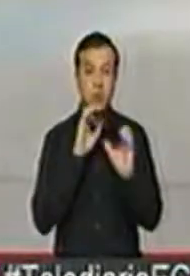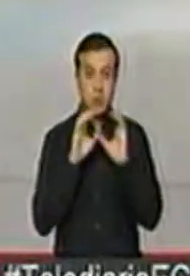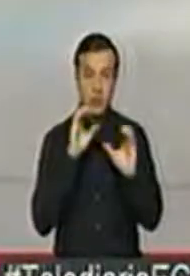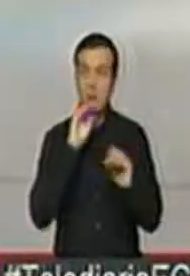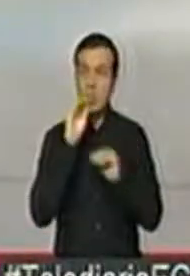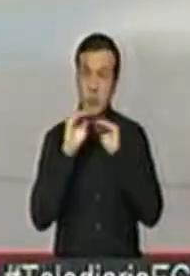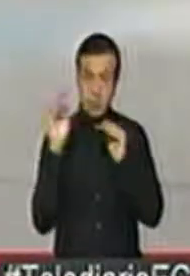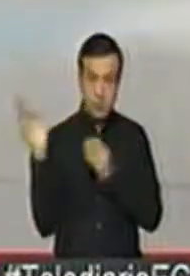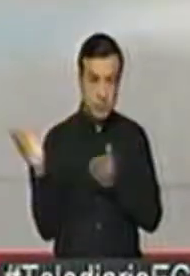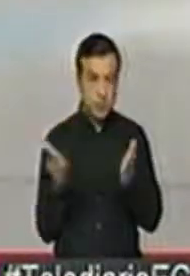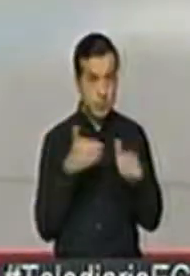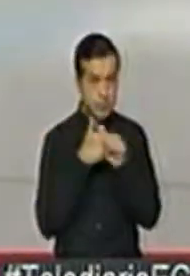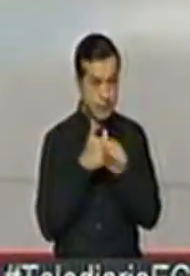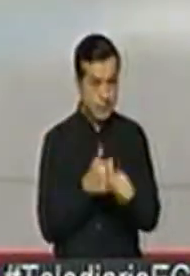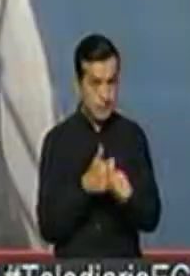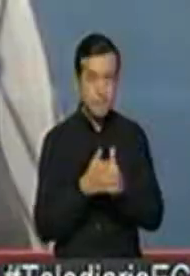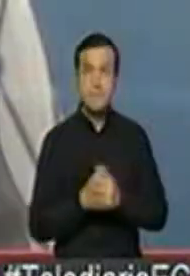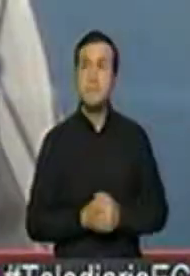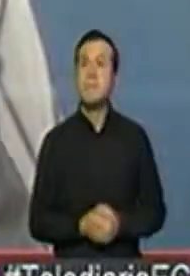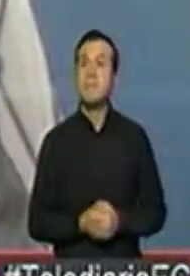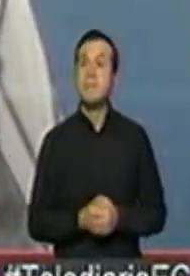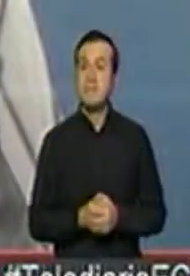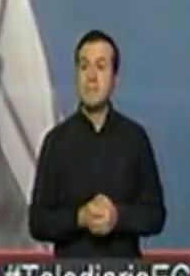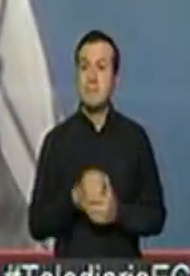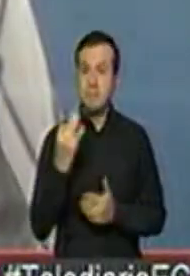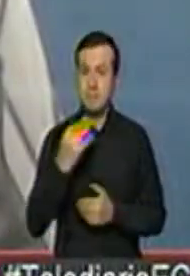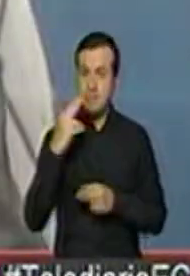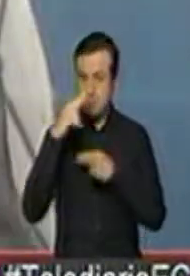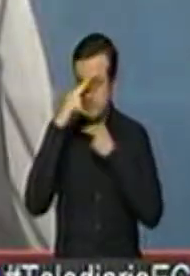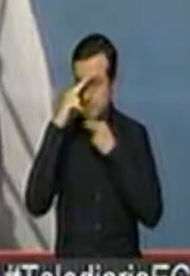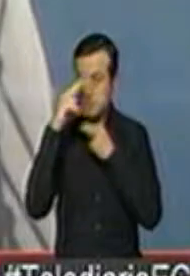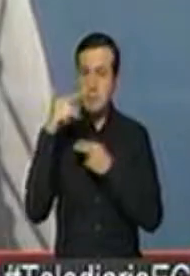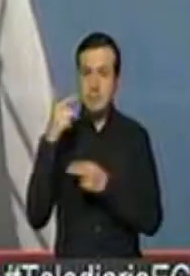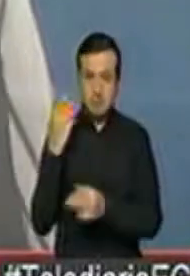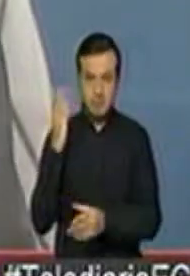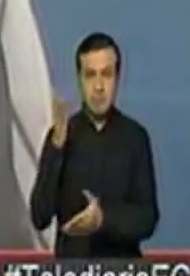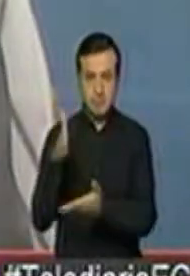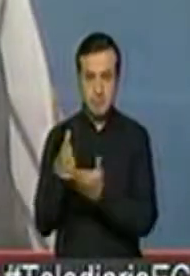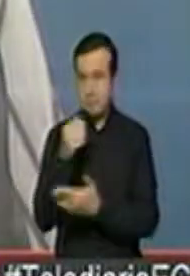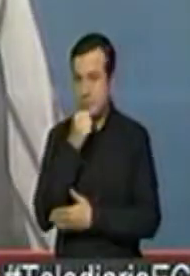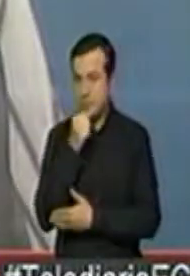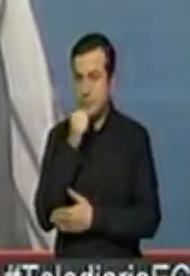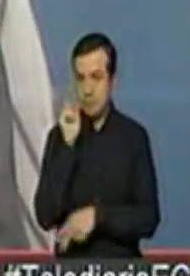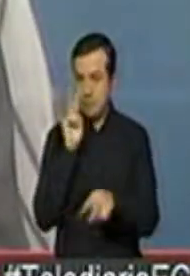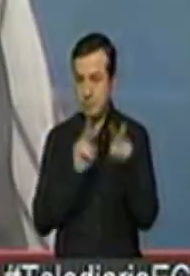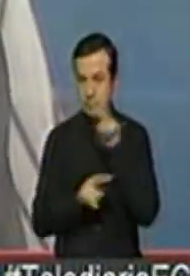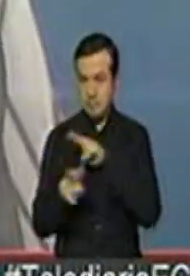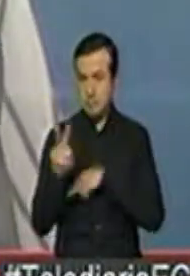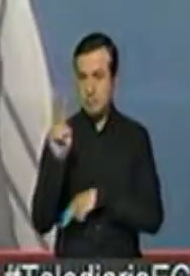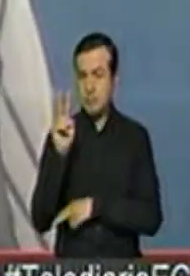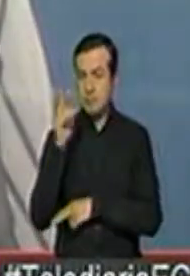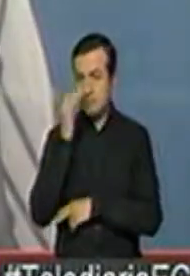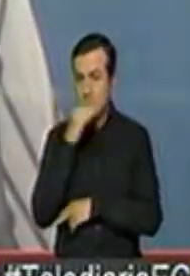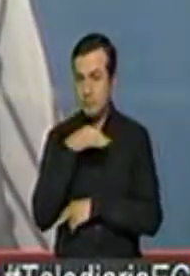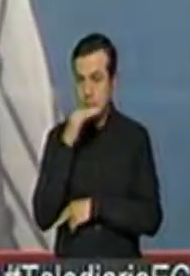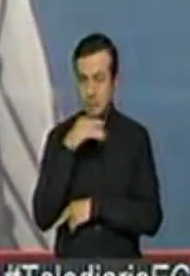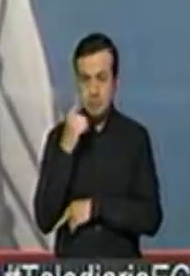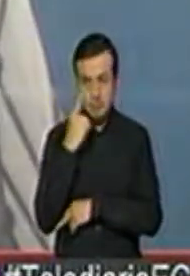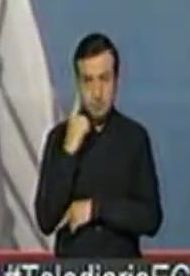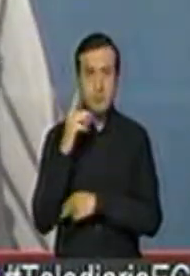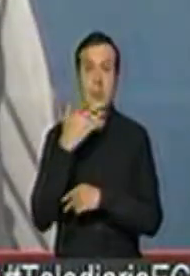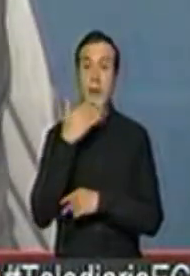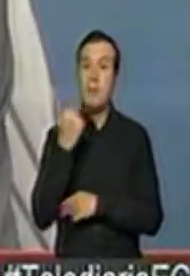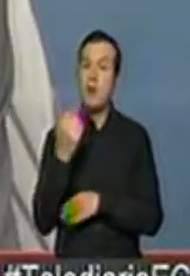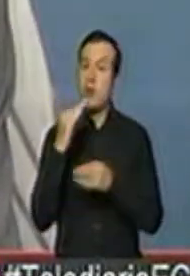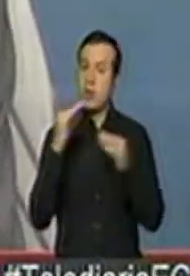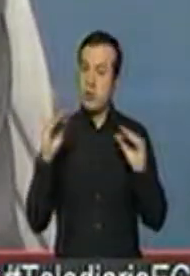seguir realizando el seguimiento. Cómo no, Telediario estará presente en esta evaluación. Ahora, Estamos hablando de que no solamente se ha mejorado